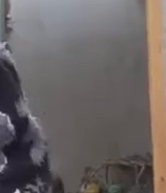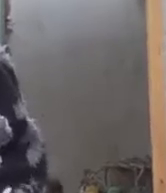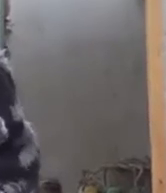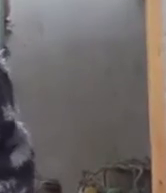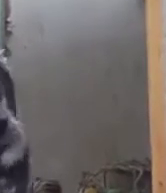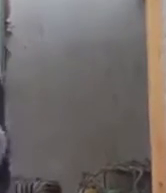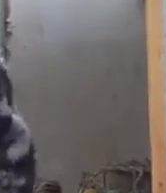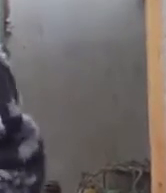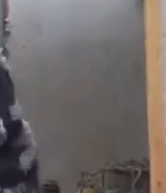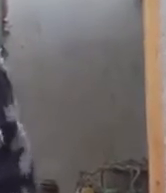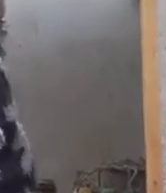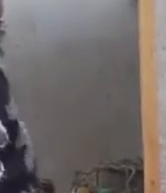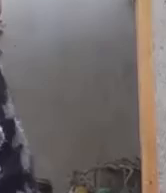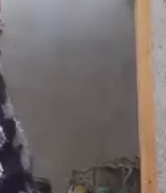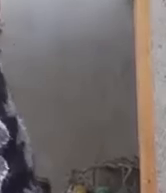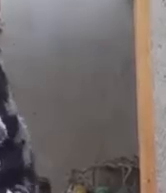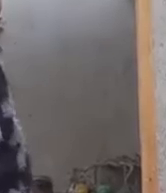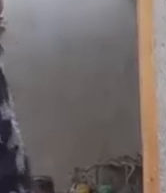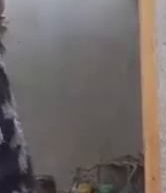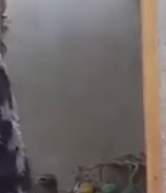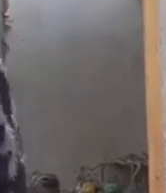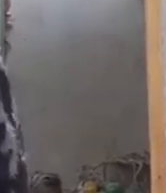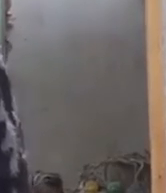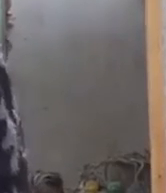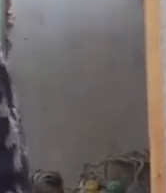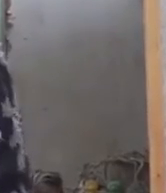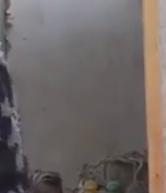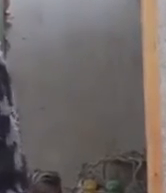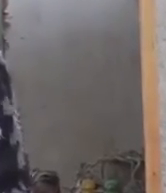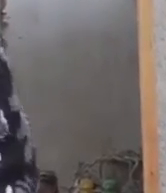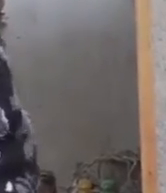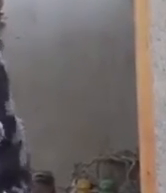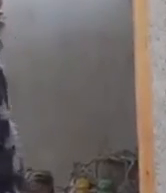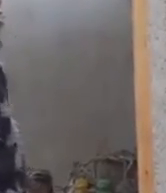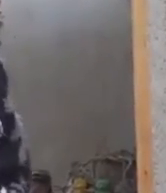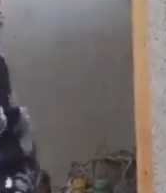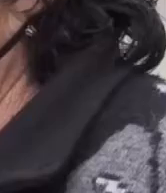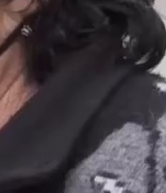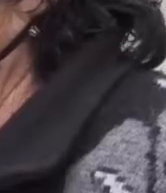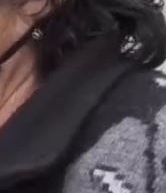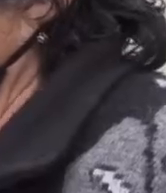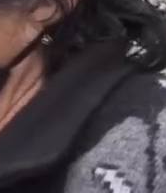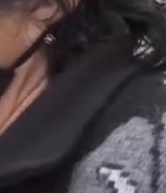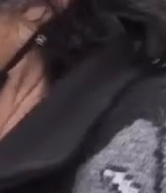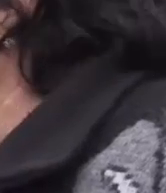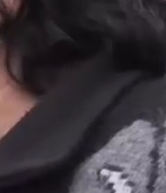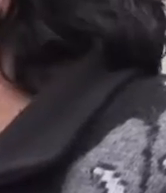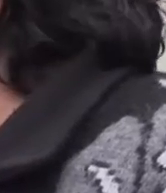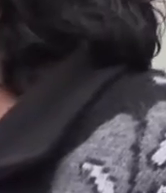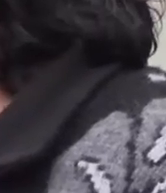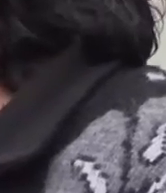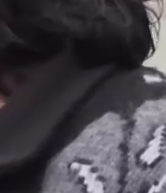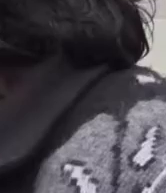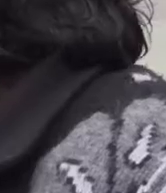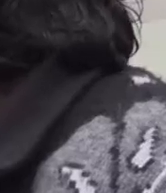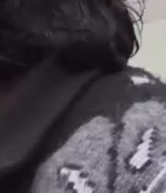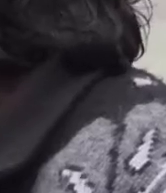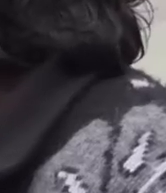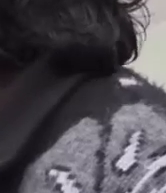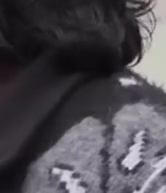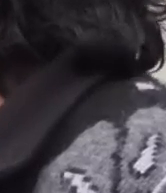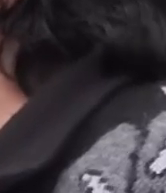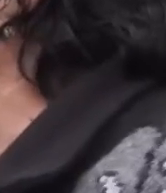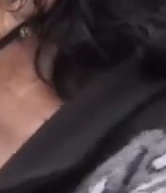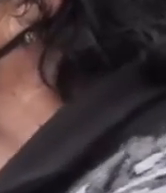frazadas tejidas a mano. La iniciativa, impulsada por la gestora de la OCAM, Grecia Garrido, comenzó con 10 tejedoras y